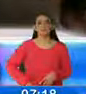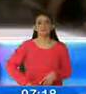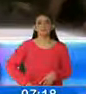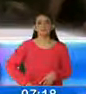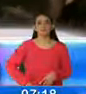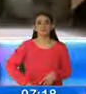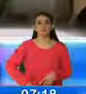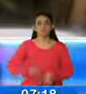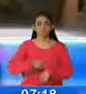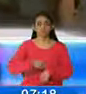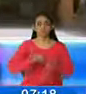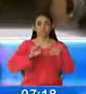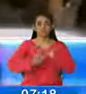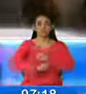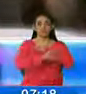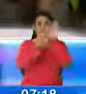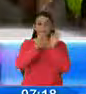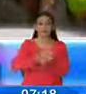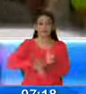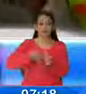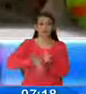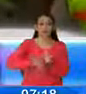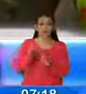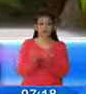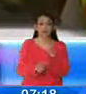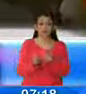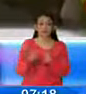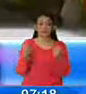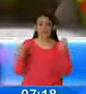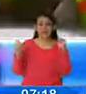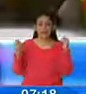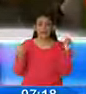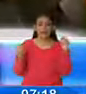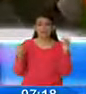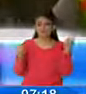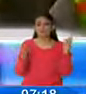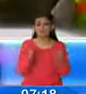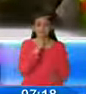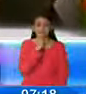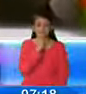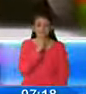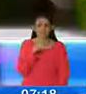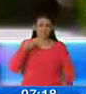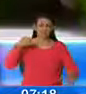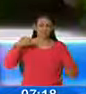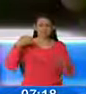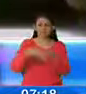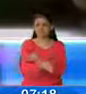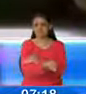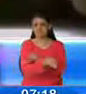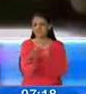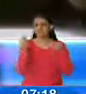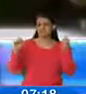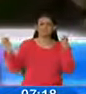Daban las 7 de la mañana en el Cantón Durán y los votantes perdieron la paciencia e ingresaron a la fuerza al recinto